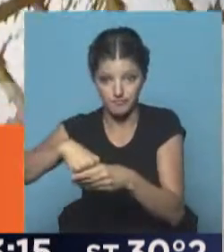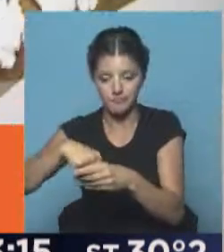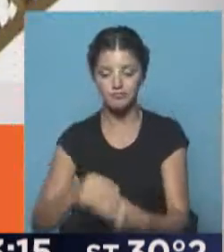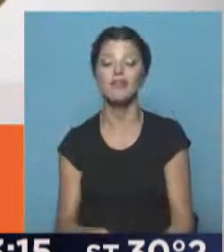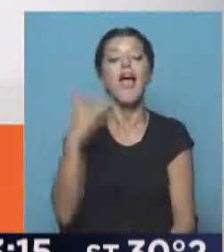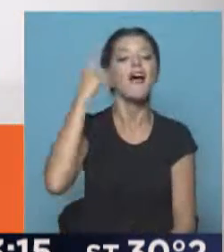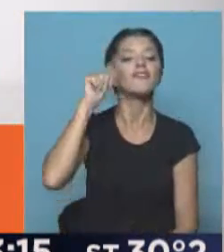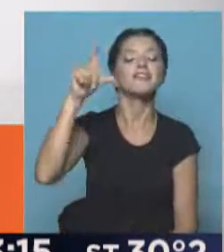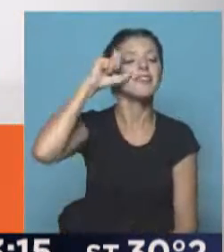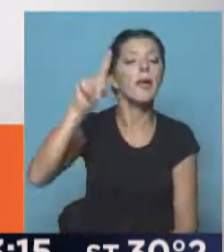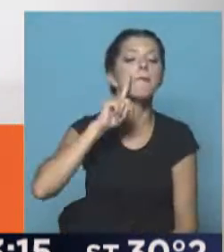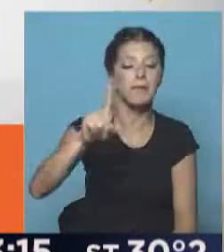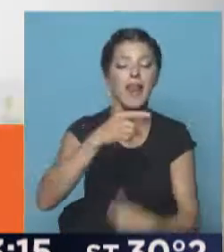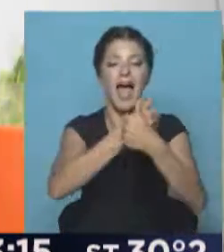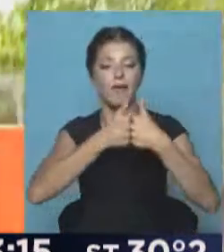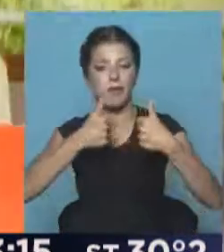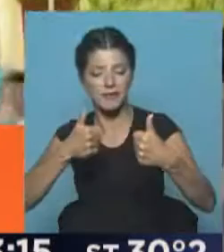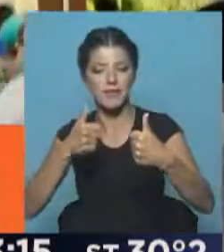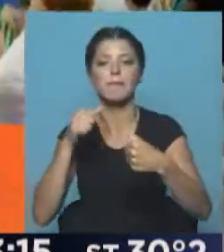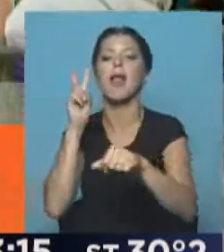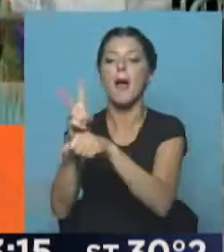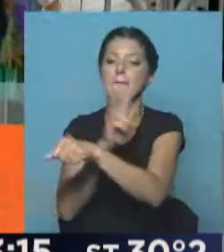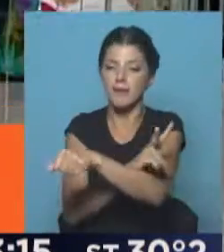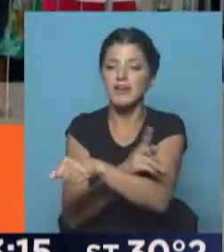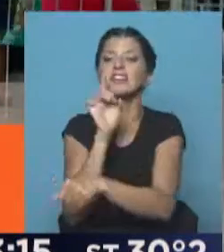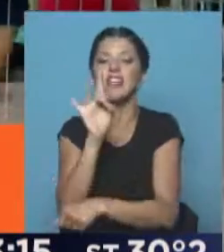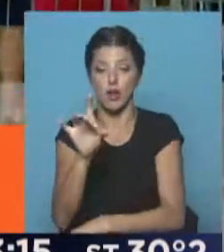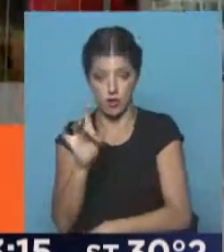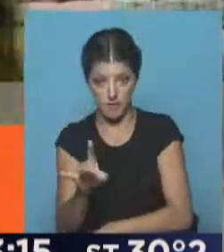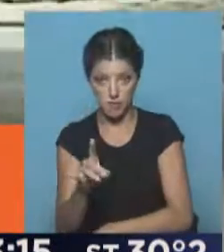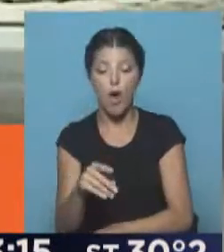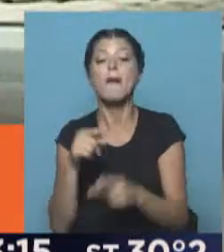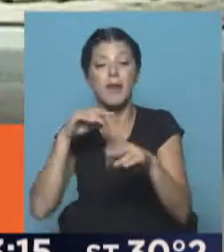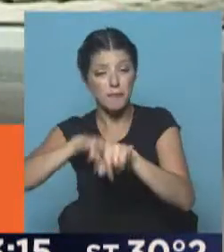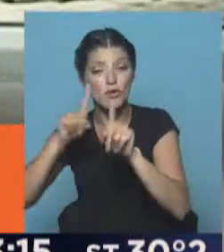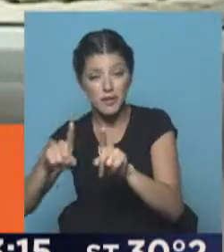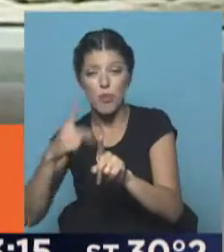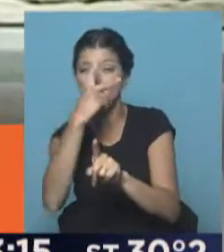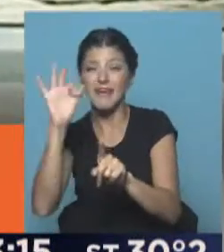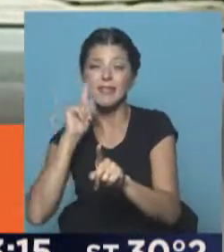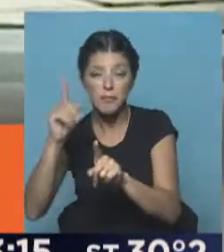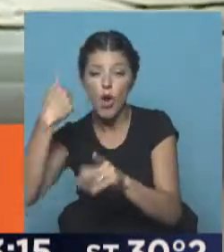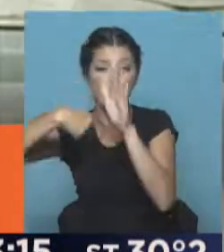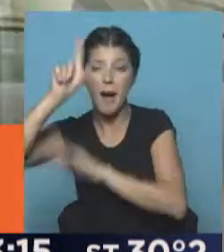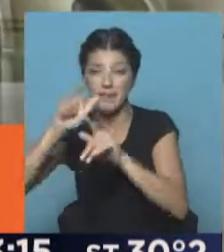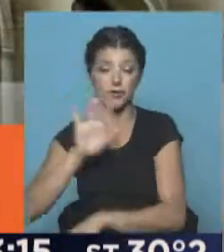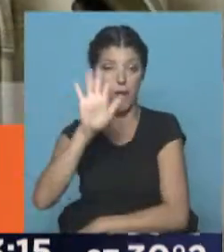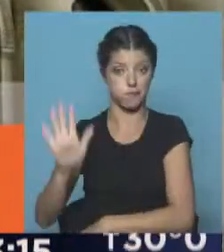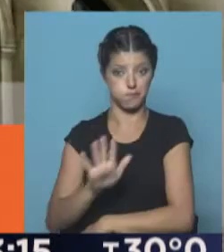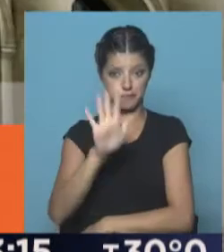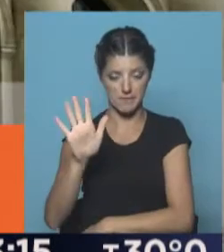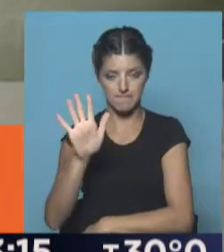en su mayoría concentrados en París, para monitorear una lista de más de 20.000 sospechosos. La policía